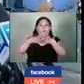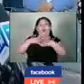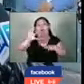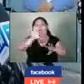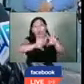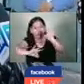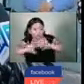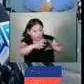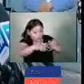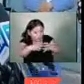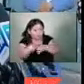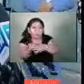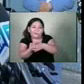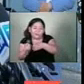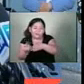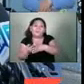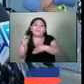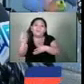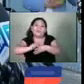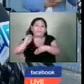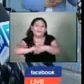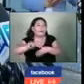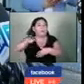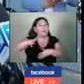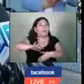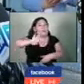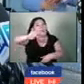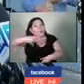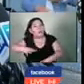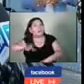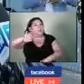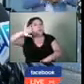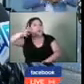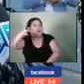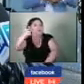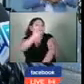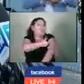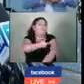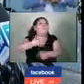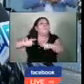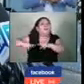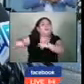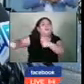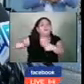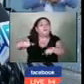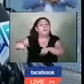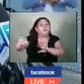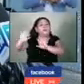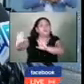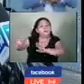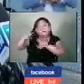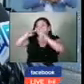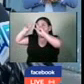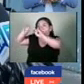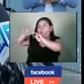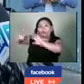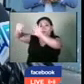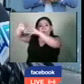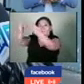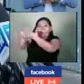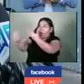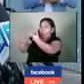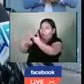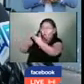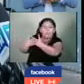vulnerable en lo que se ha valorado de una cuarta, quinta dosis. Esto va a depender mucho de lo que se esté observando a nivel internacional.